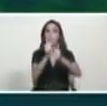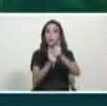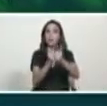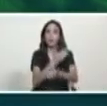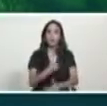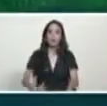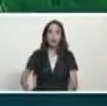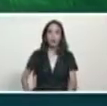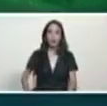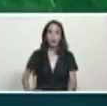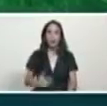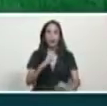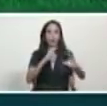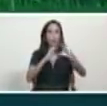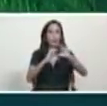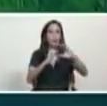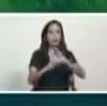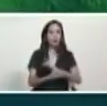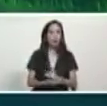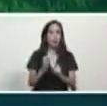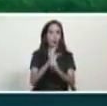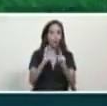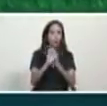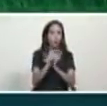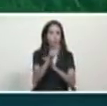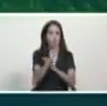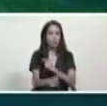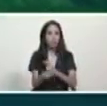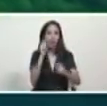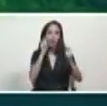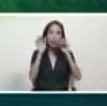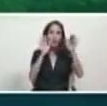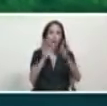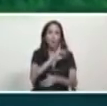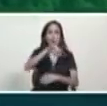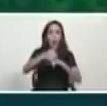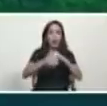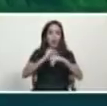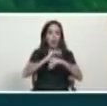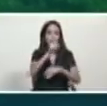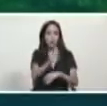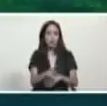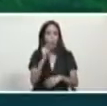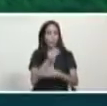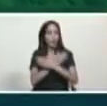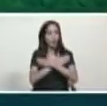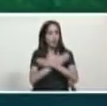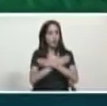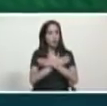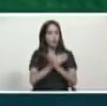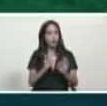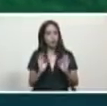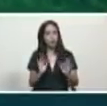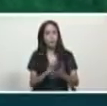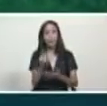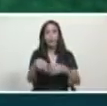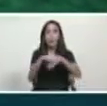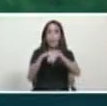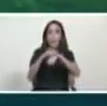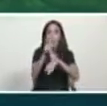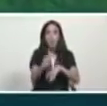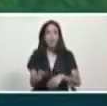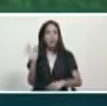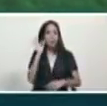de Comunicación, Cultura y Turismo, Jorge Rodríguez, lo felicito, junto a la ministra de Turismo,